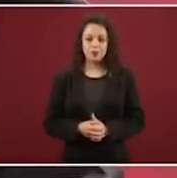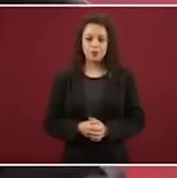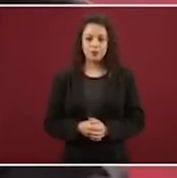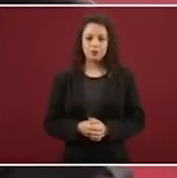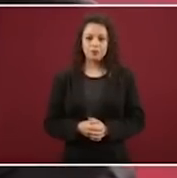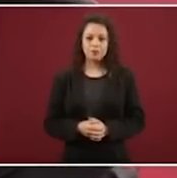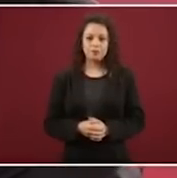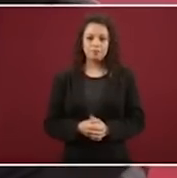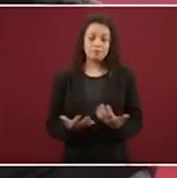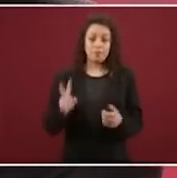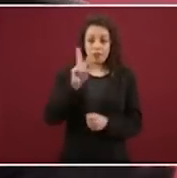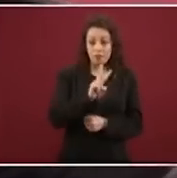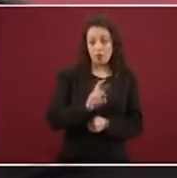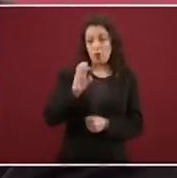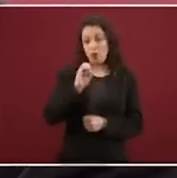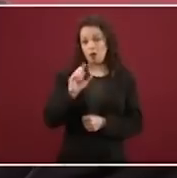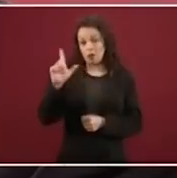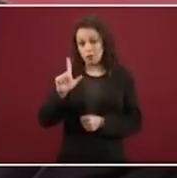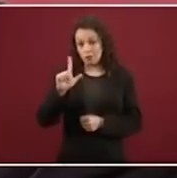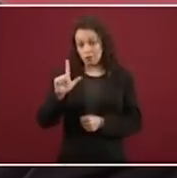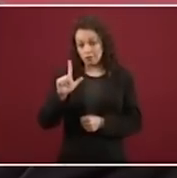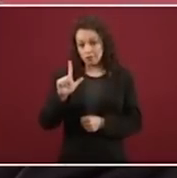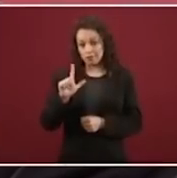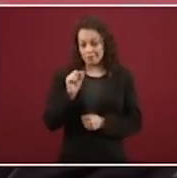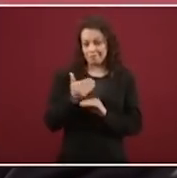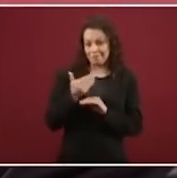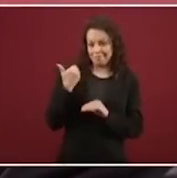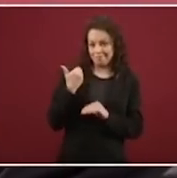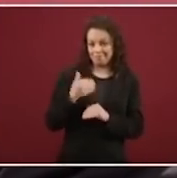un viernes, un lunes, como acaba de suceder,